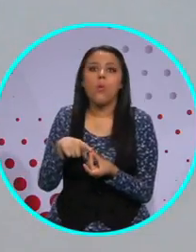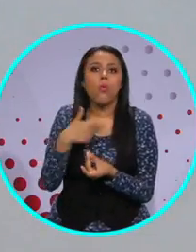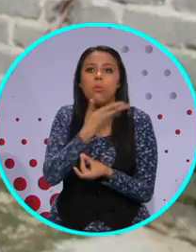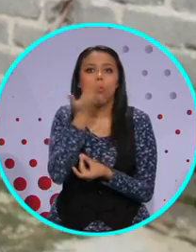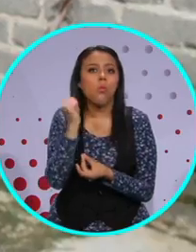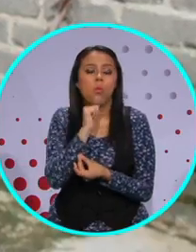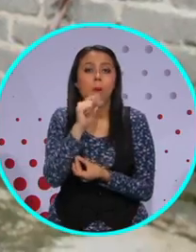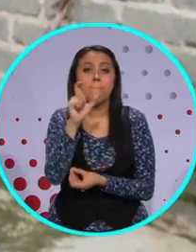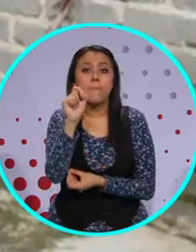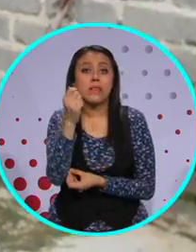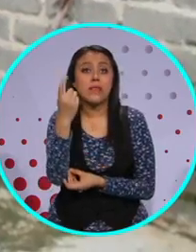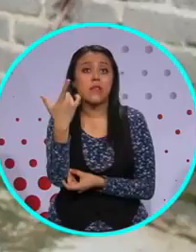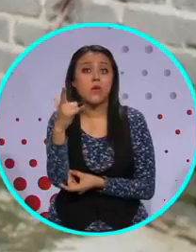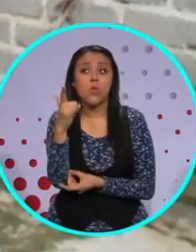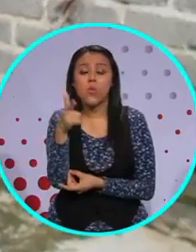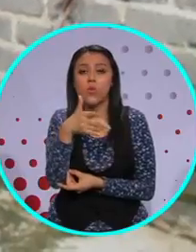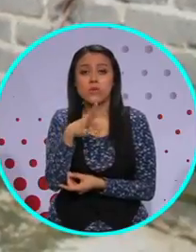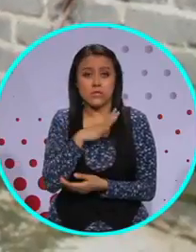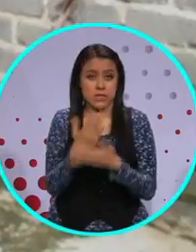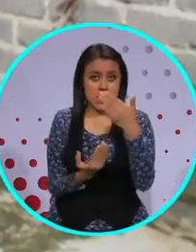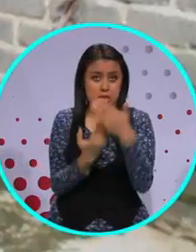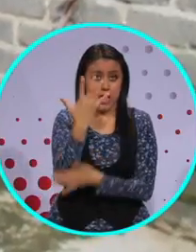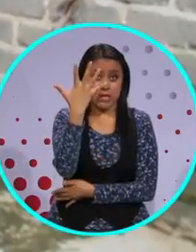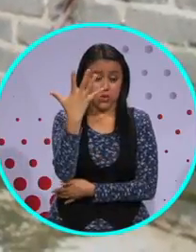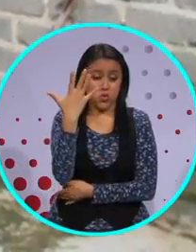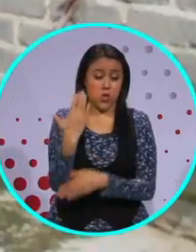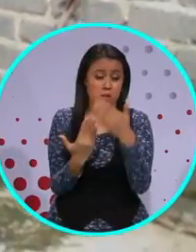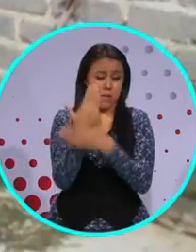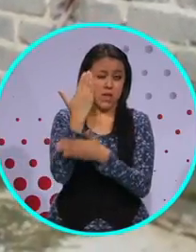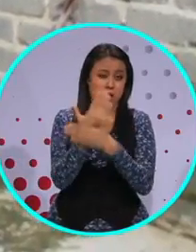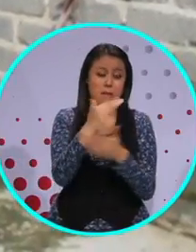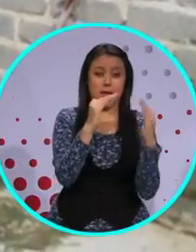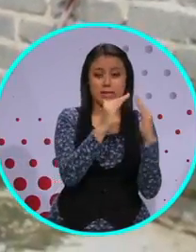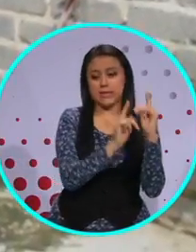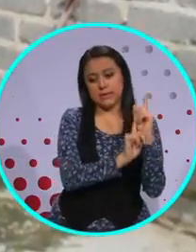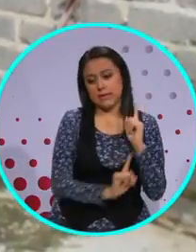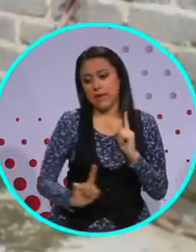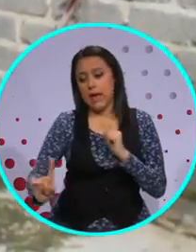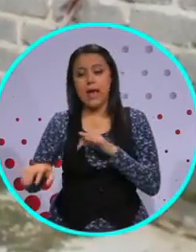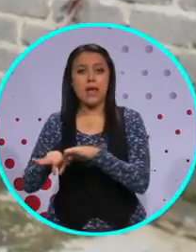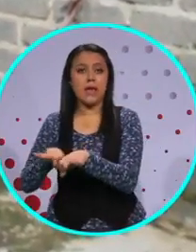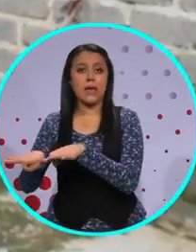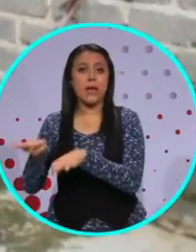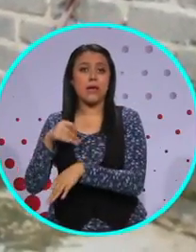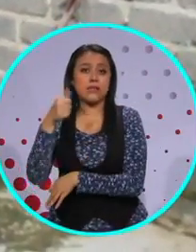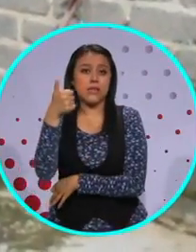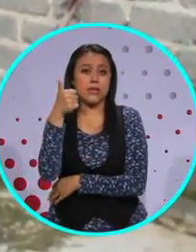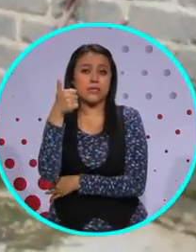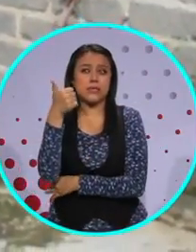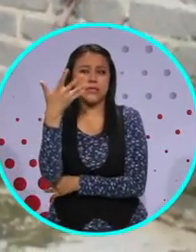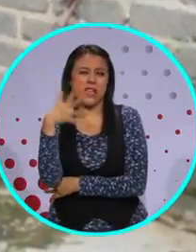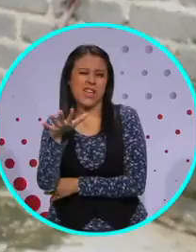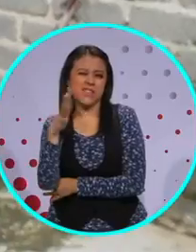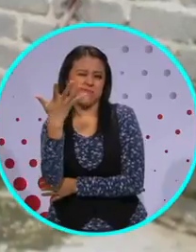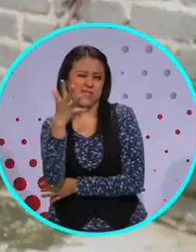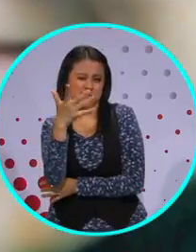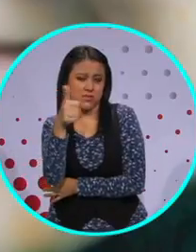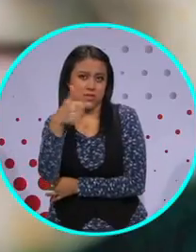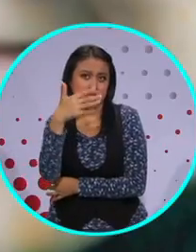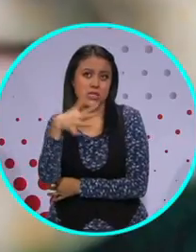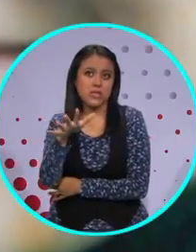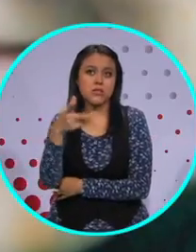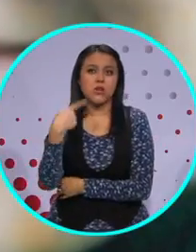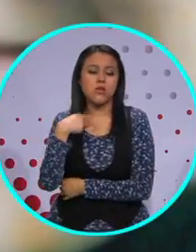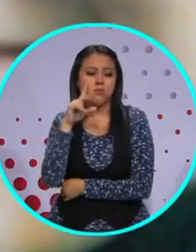sale de la casa a las 5 de la mañana llega a su trabajo alrededor de seis seis y diez de la mañana la última